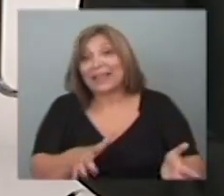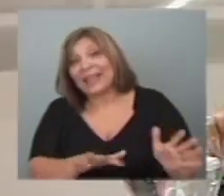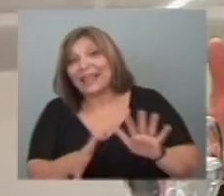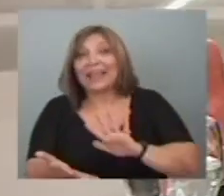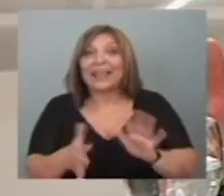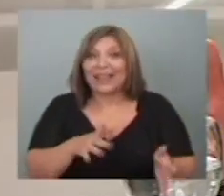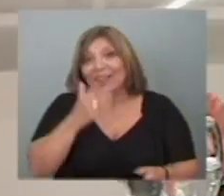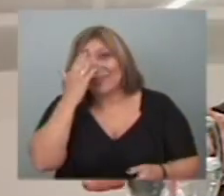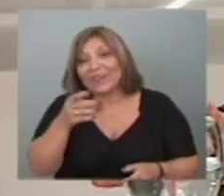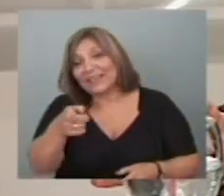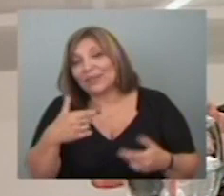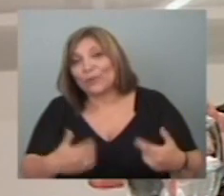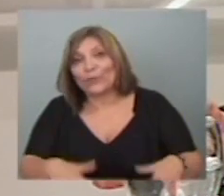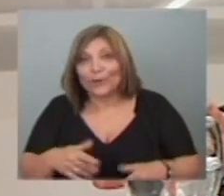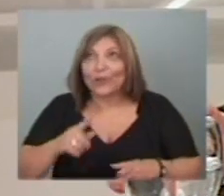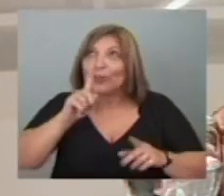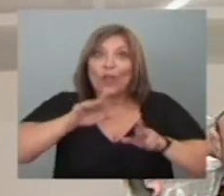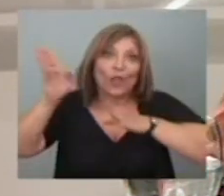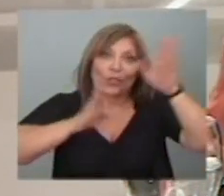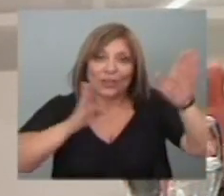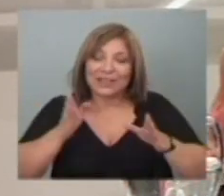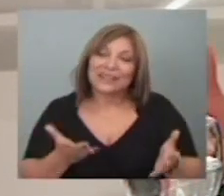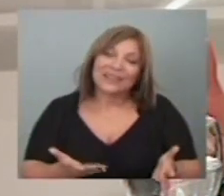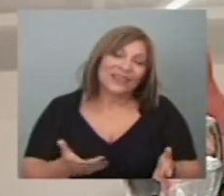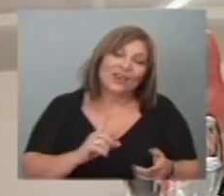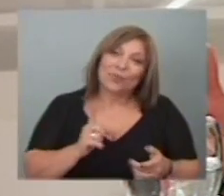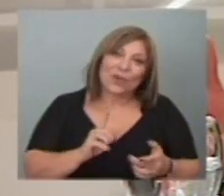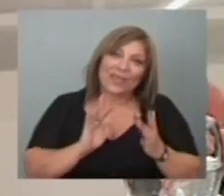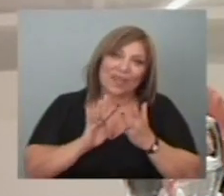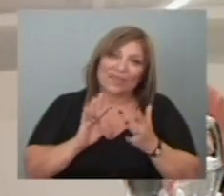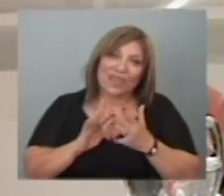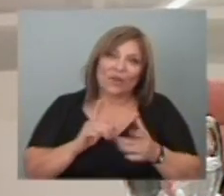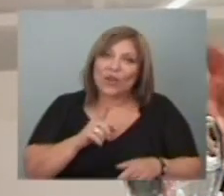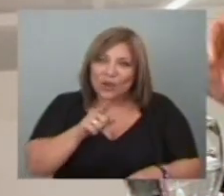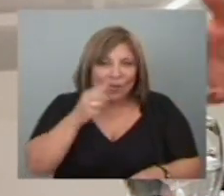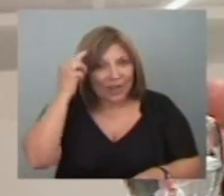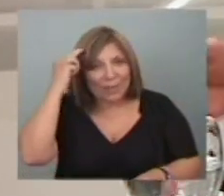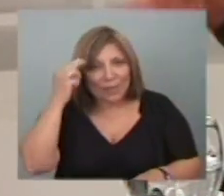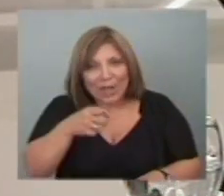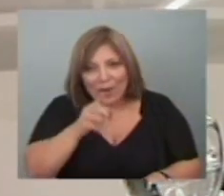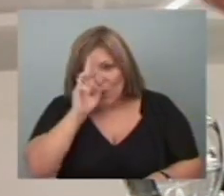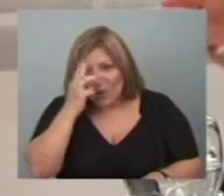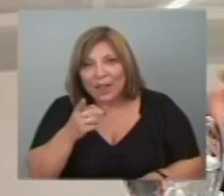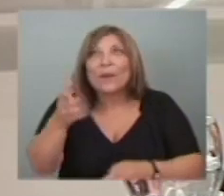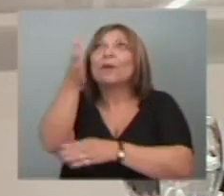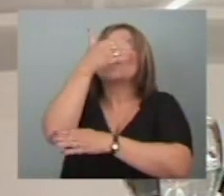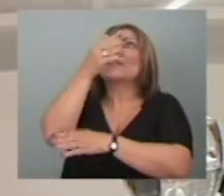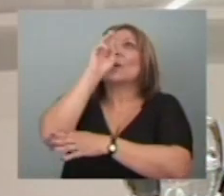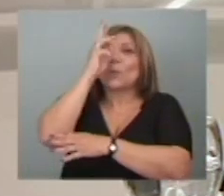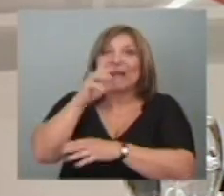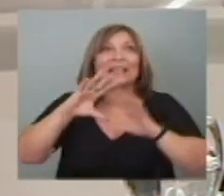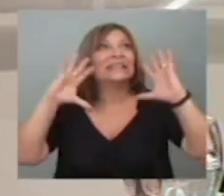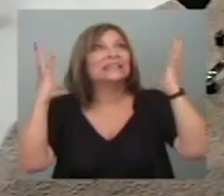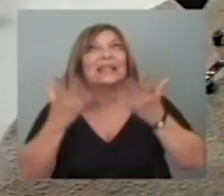bueno que eso se pueda hacer. Es un vínculo más, ¿no? Podemos acordarnos, los uruguayos, cuando vemos la bandera uruguaya en un